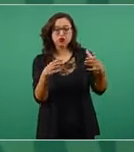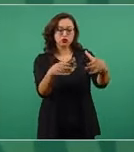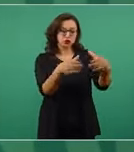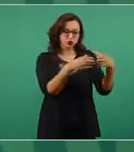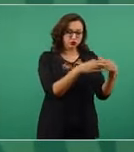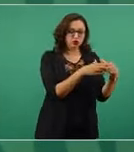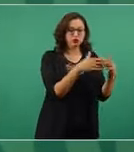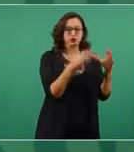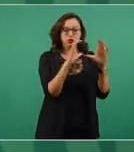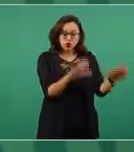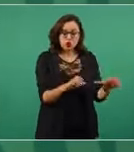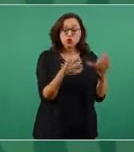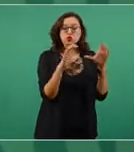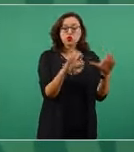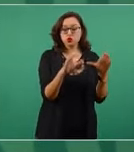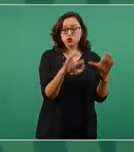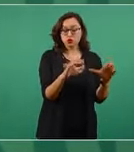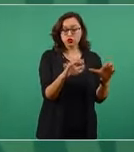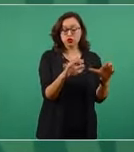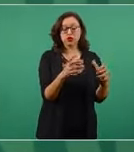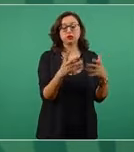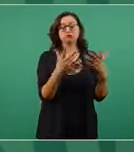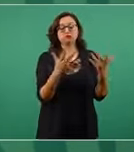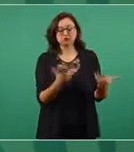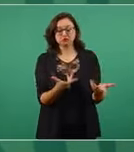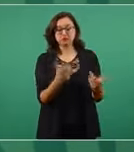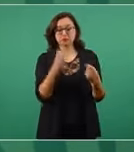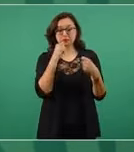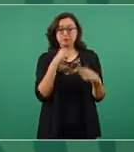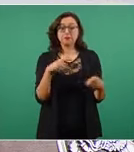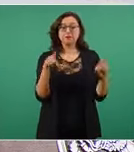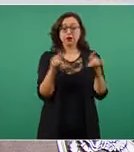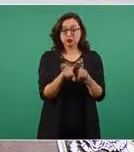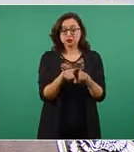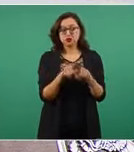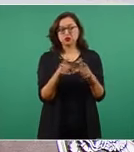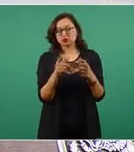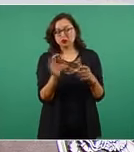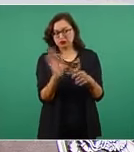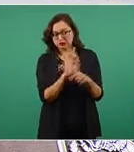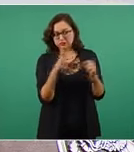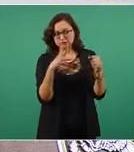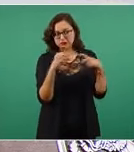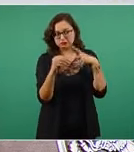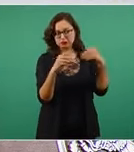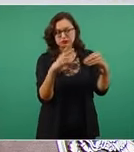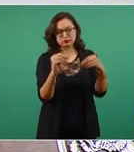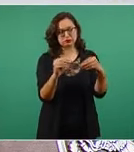incluso se detengan las clases.